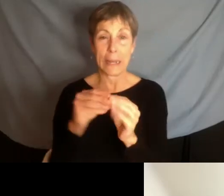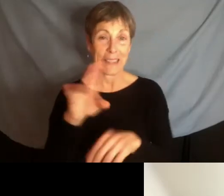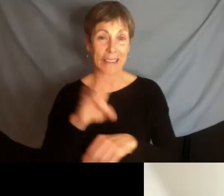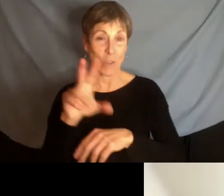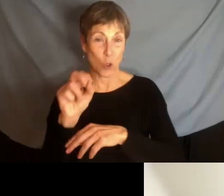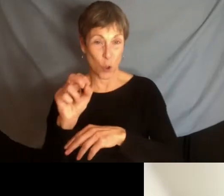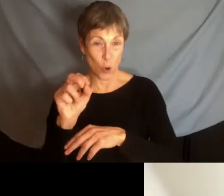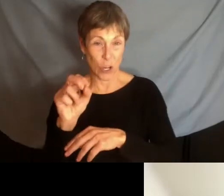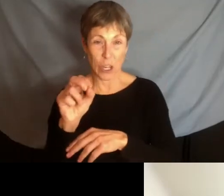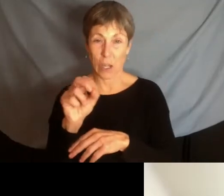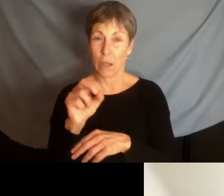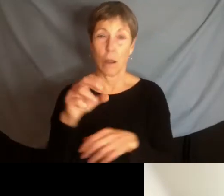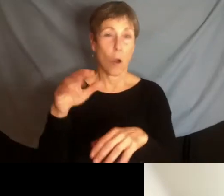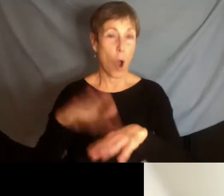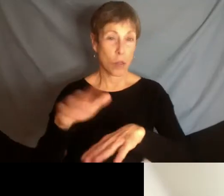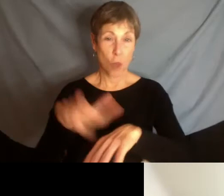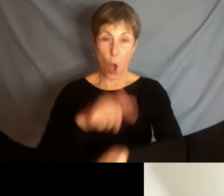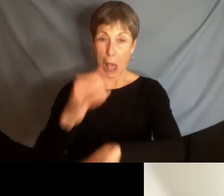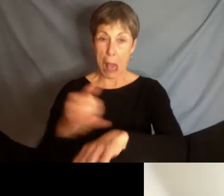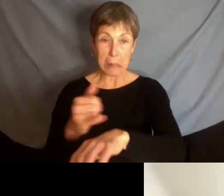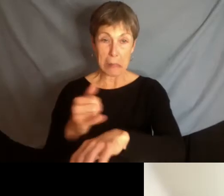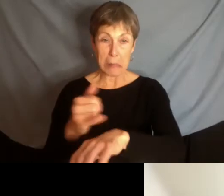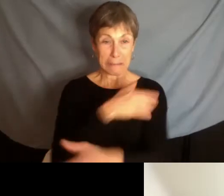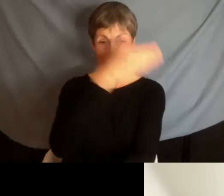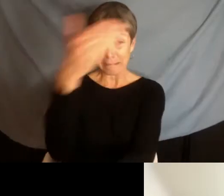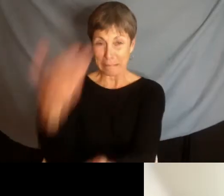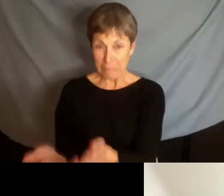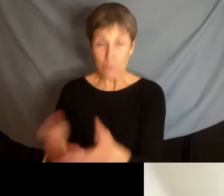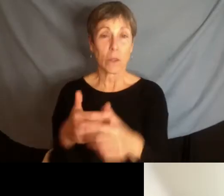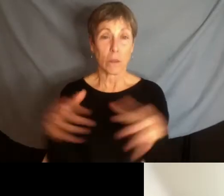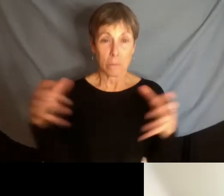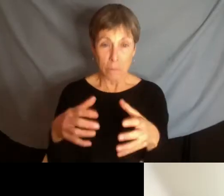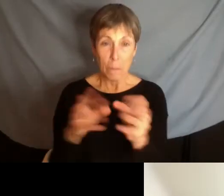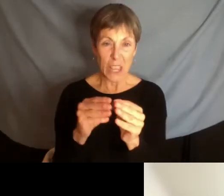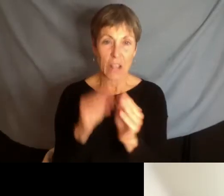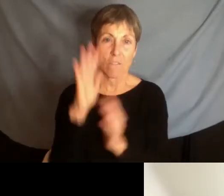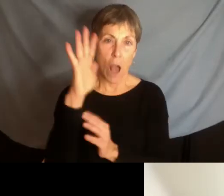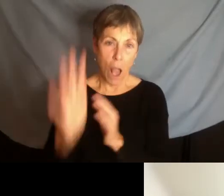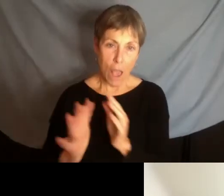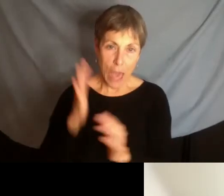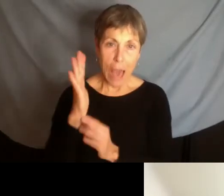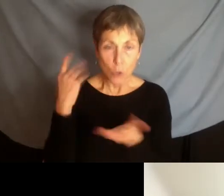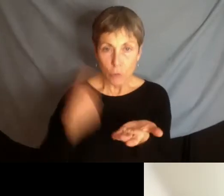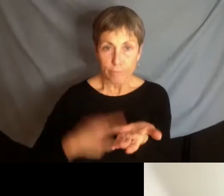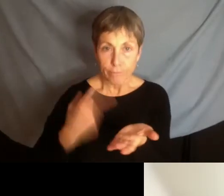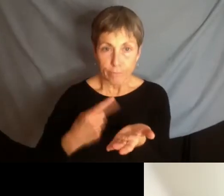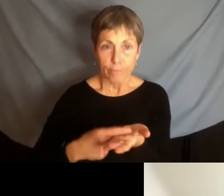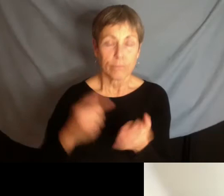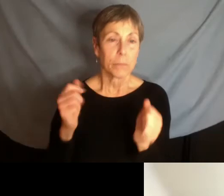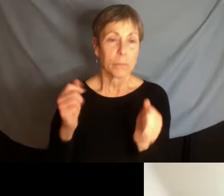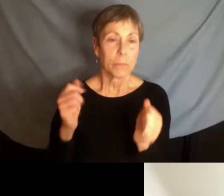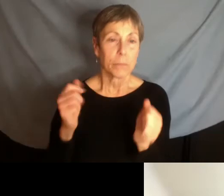con USCIS en Long Island. Y ahí fue que nosotros tuvimos una